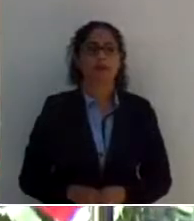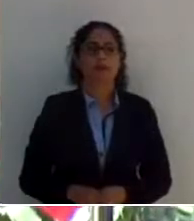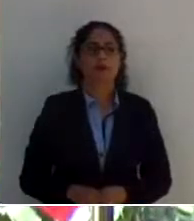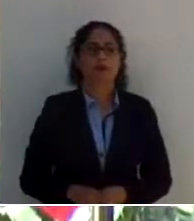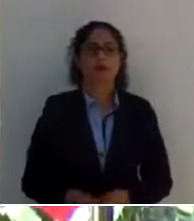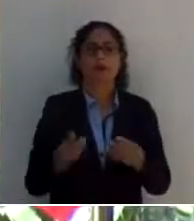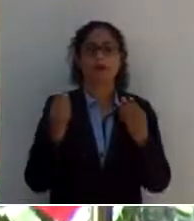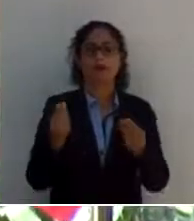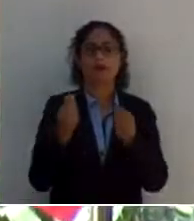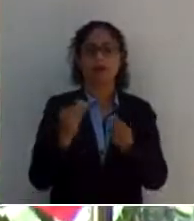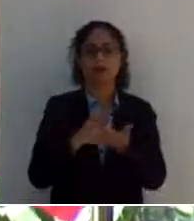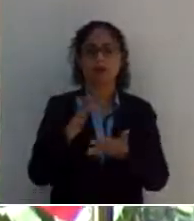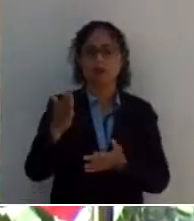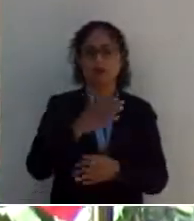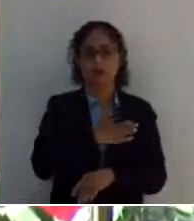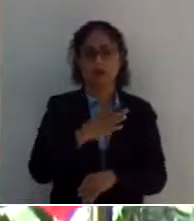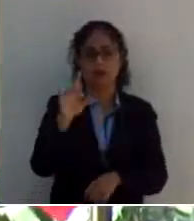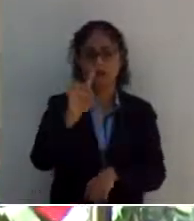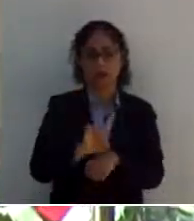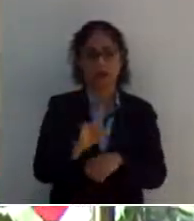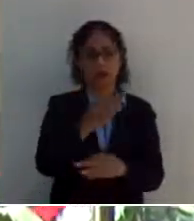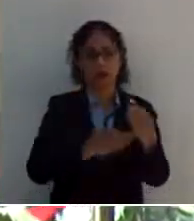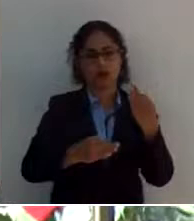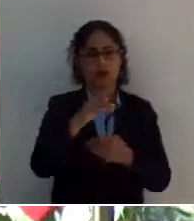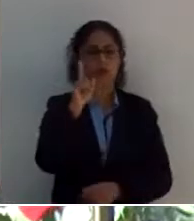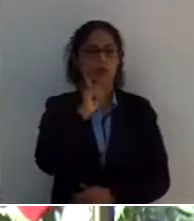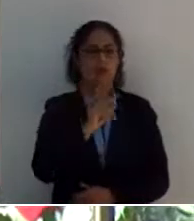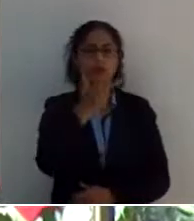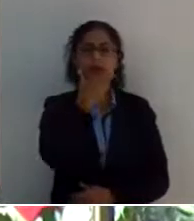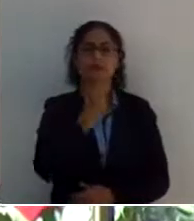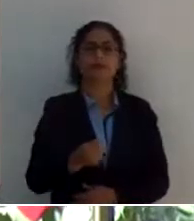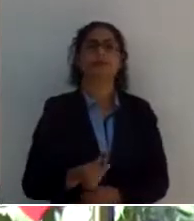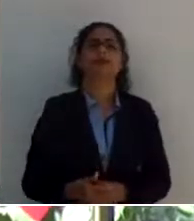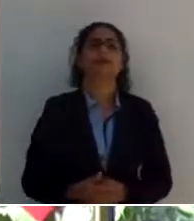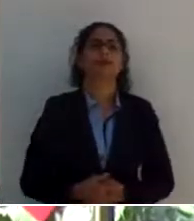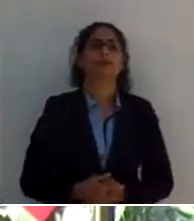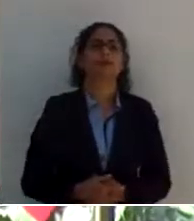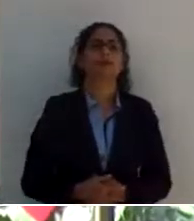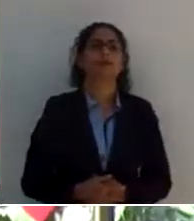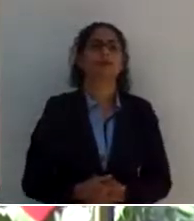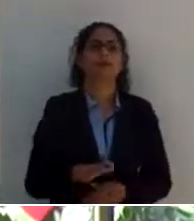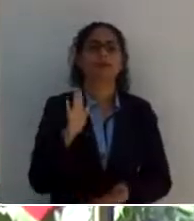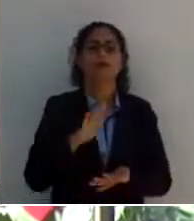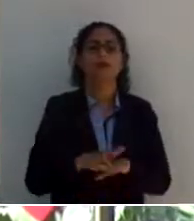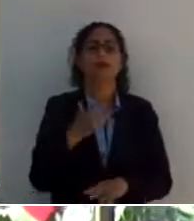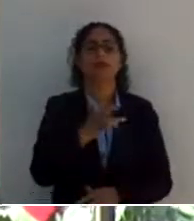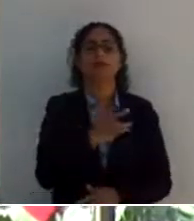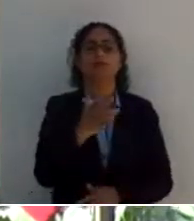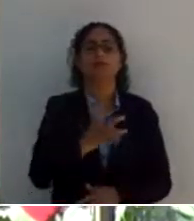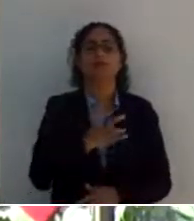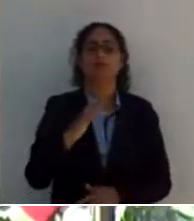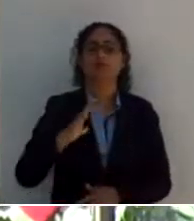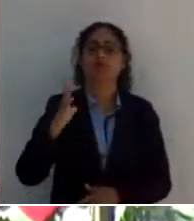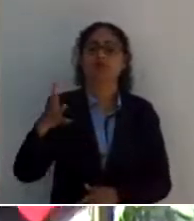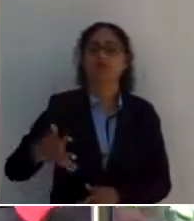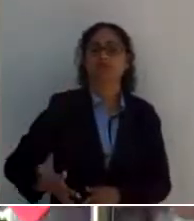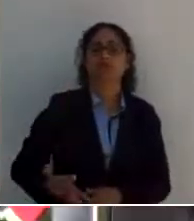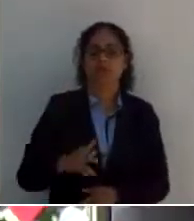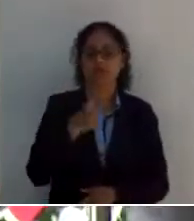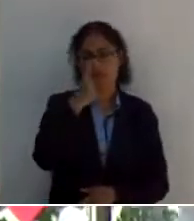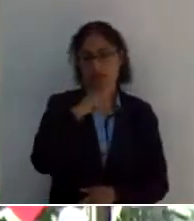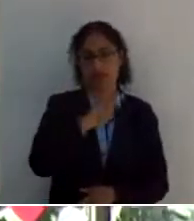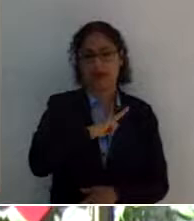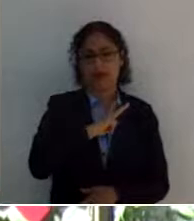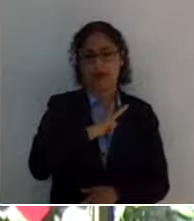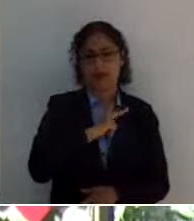Gracias. Muchas gracias, muy buenos días a todas, a todos. Es una enorme satisfacción para mí